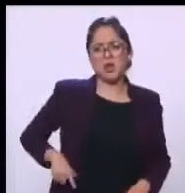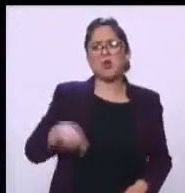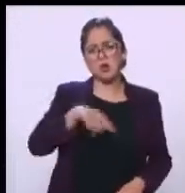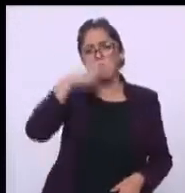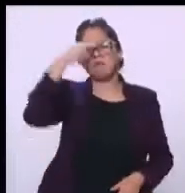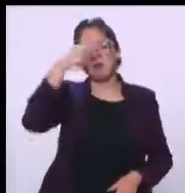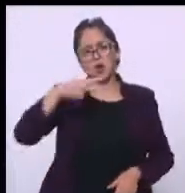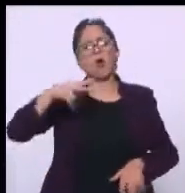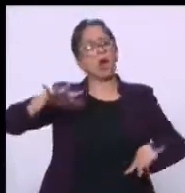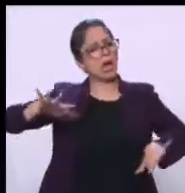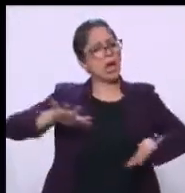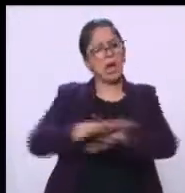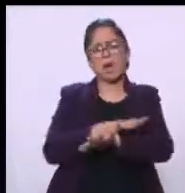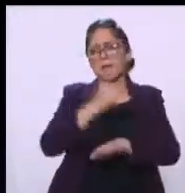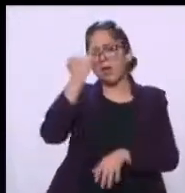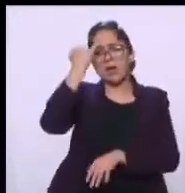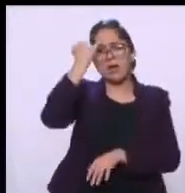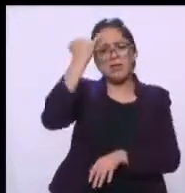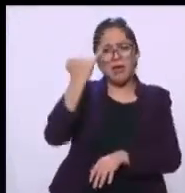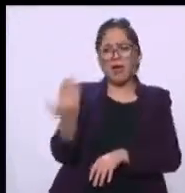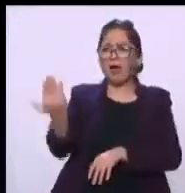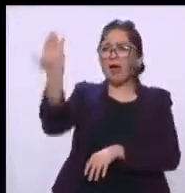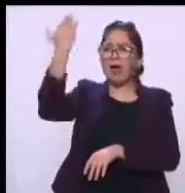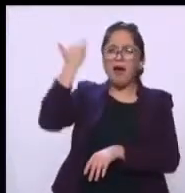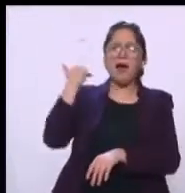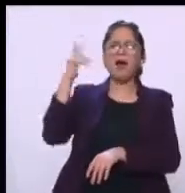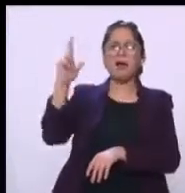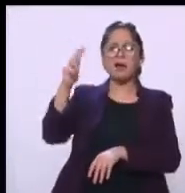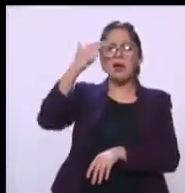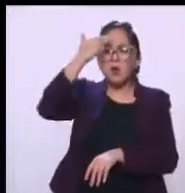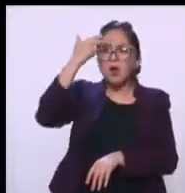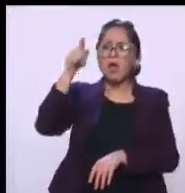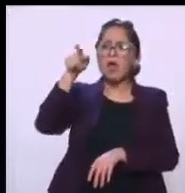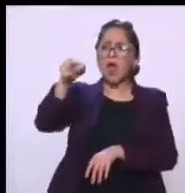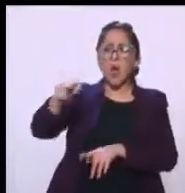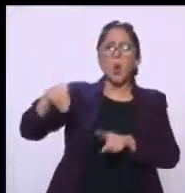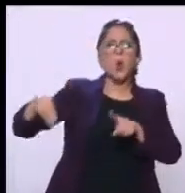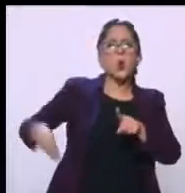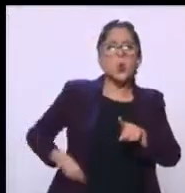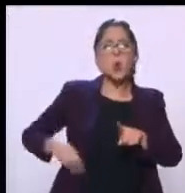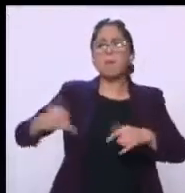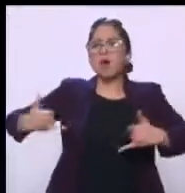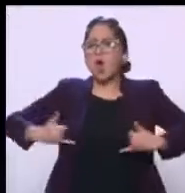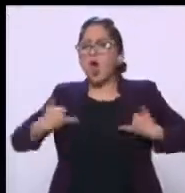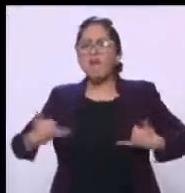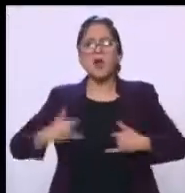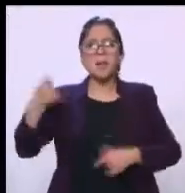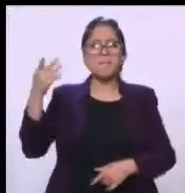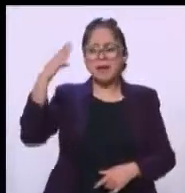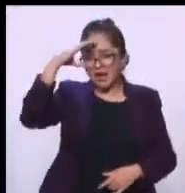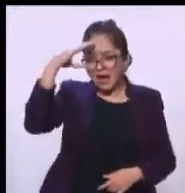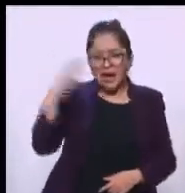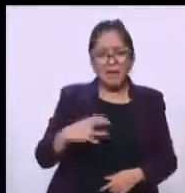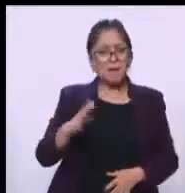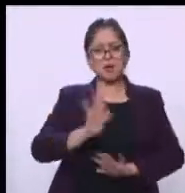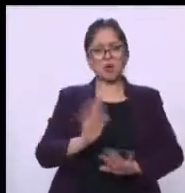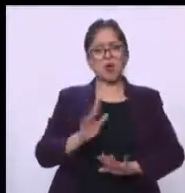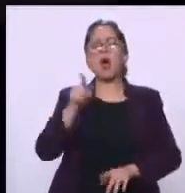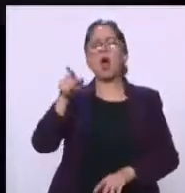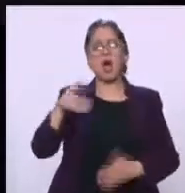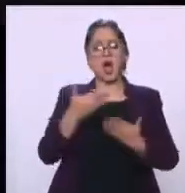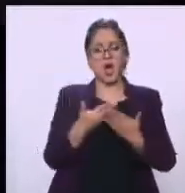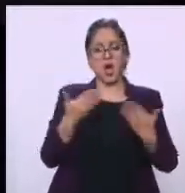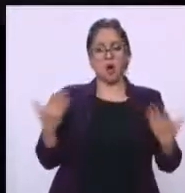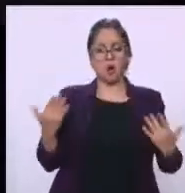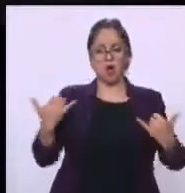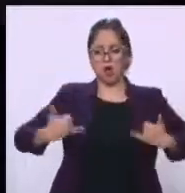estamos abandonando estas ideas de persecución y de criminalización para un enfoque de reconocimiento de los derechos. Y